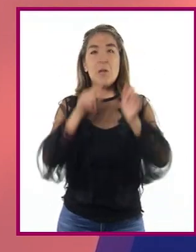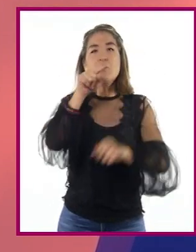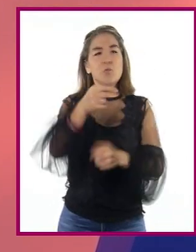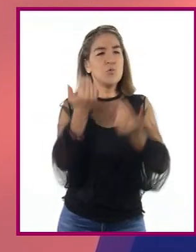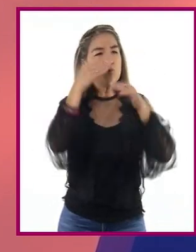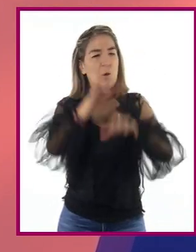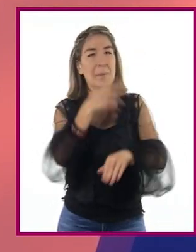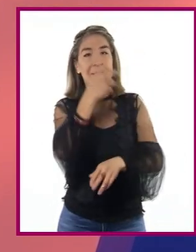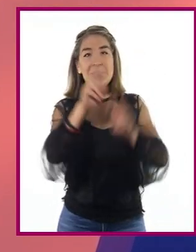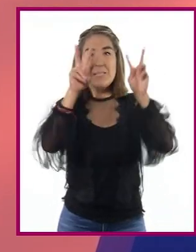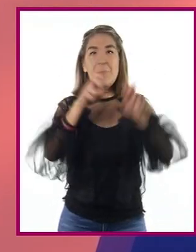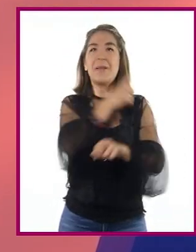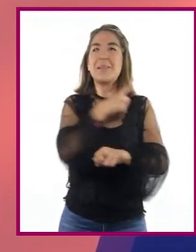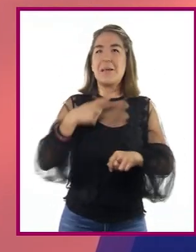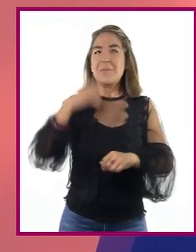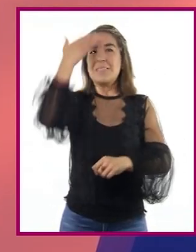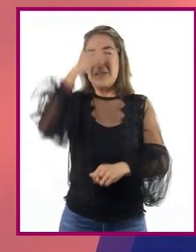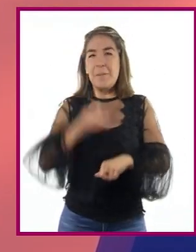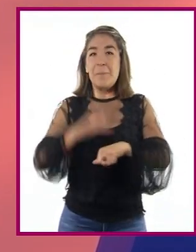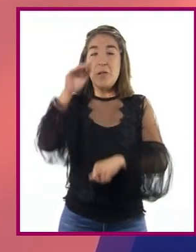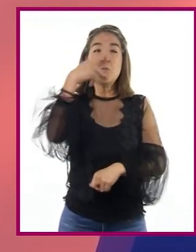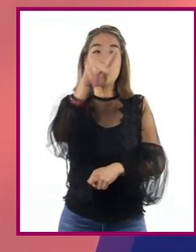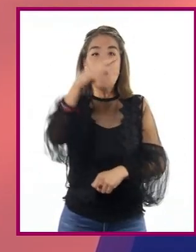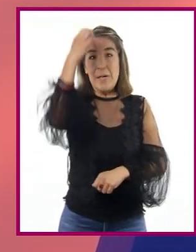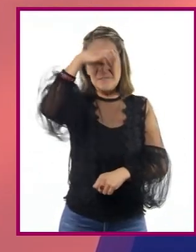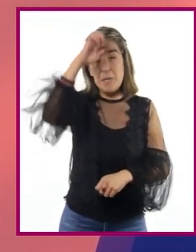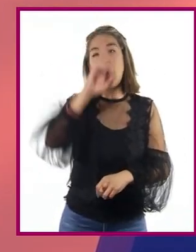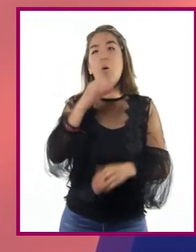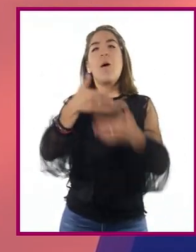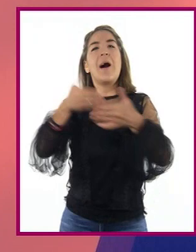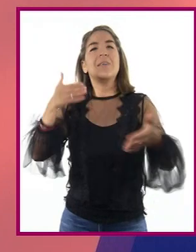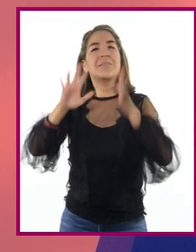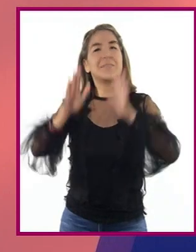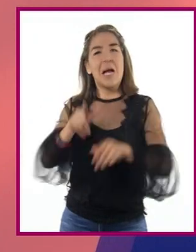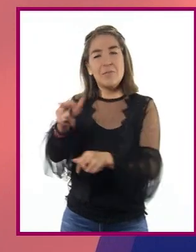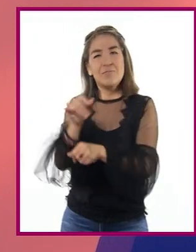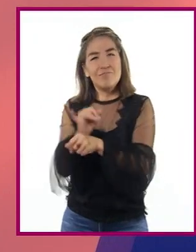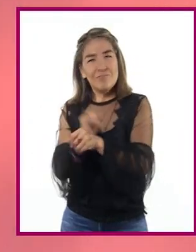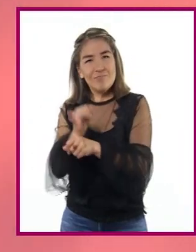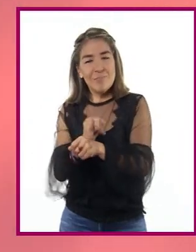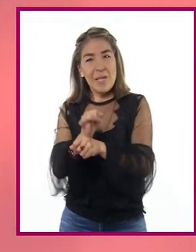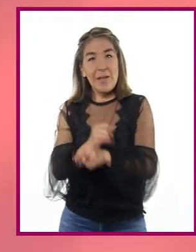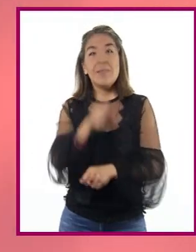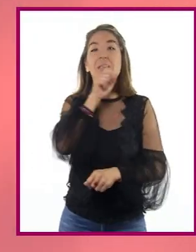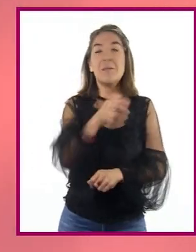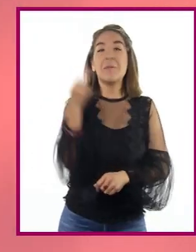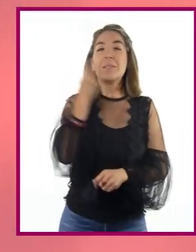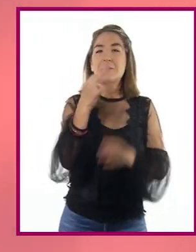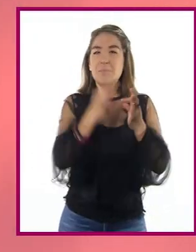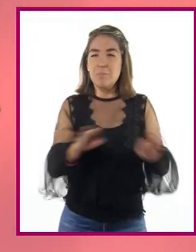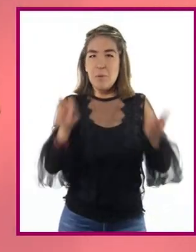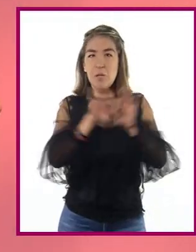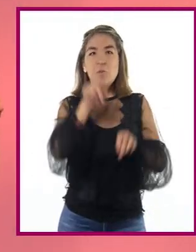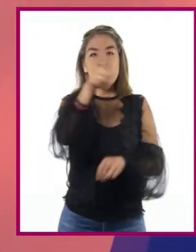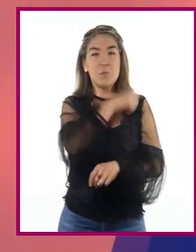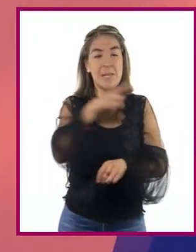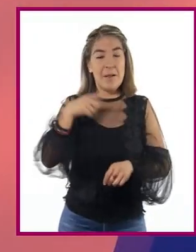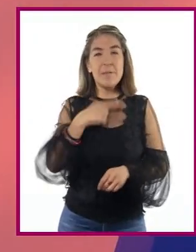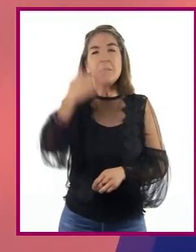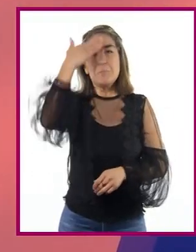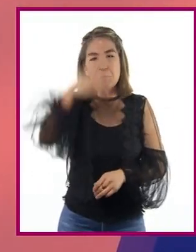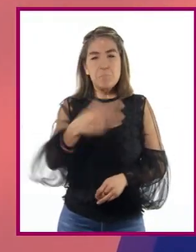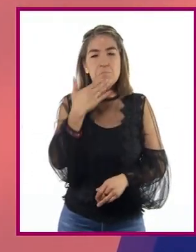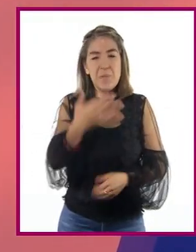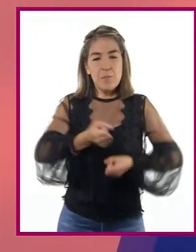por experiencia propia o por documentación. Además, es fundamental saber expresarlo,